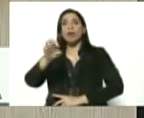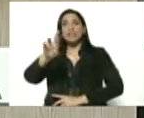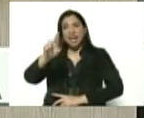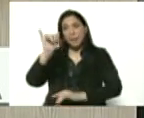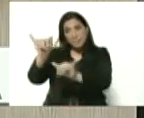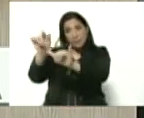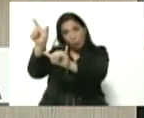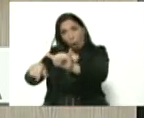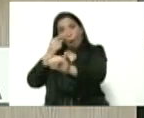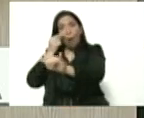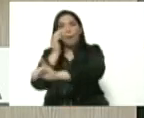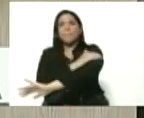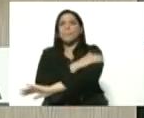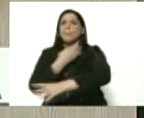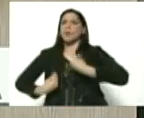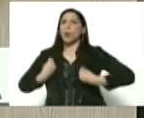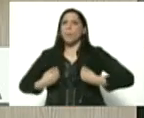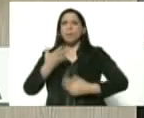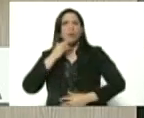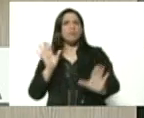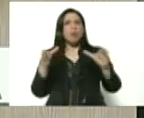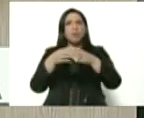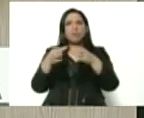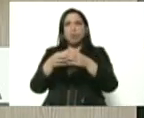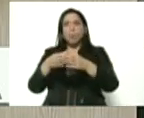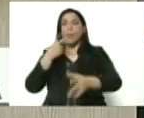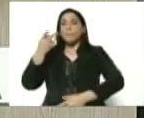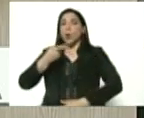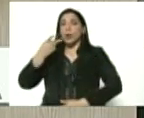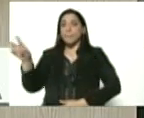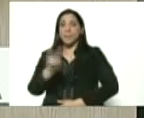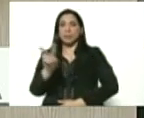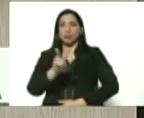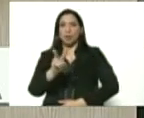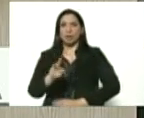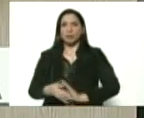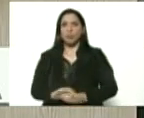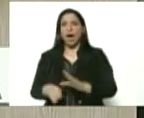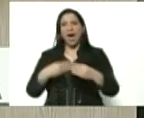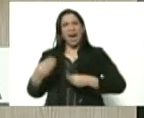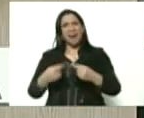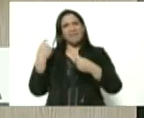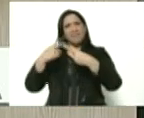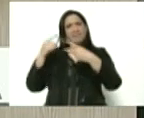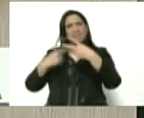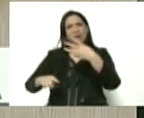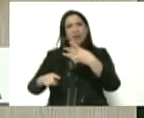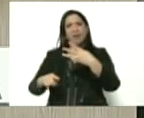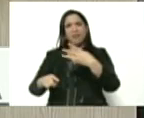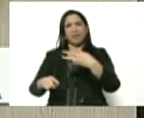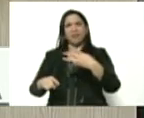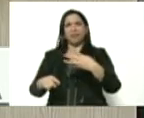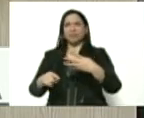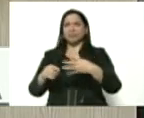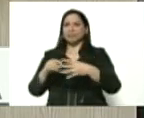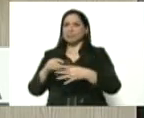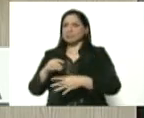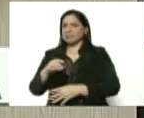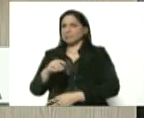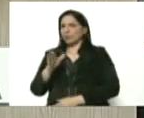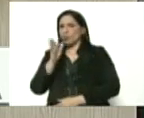que resulta preocupante que un grupo de políticos venezolanos hagan este tipo de cosas con tal